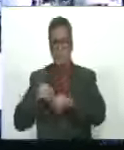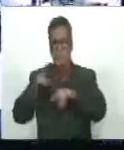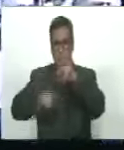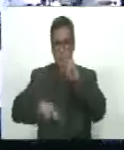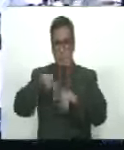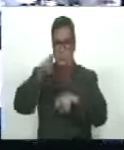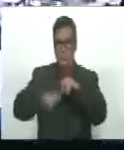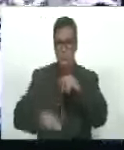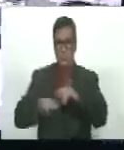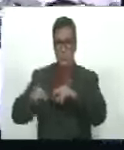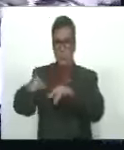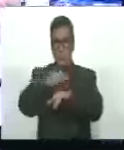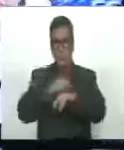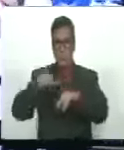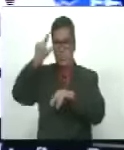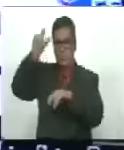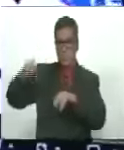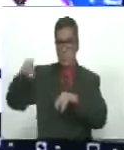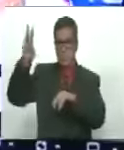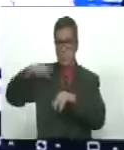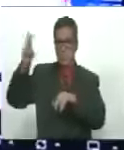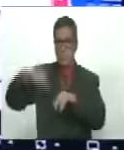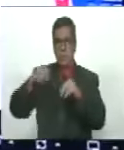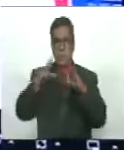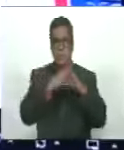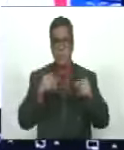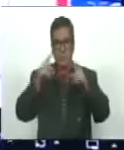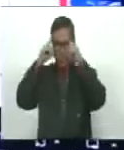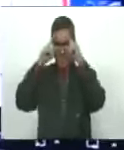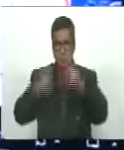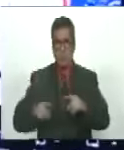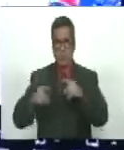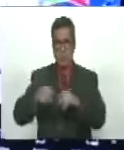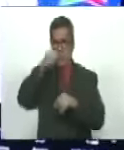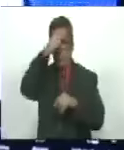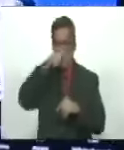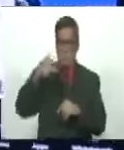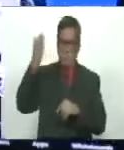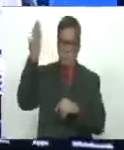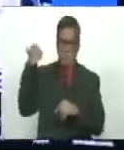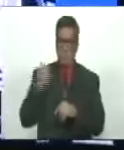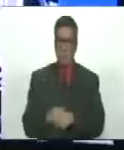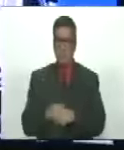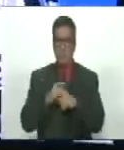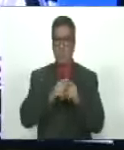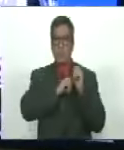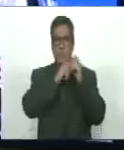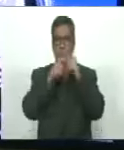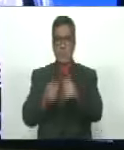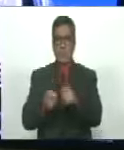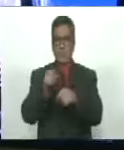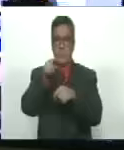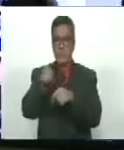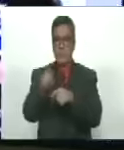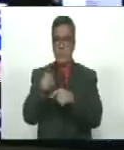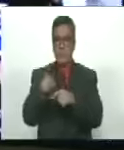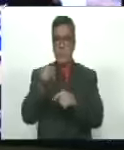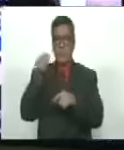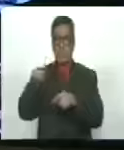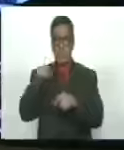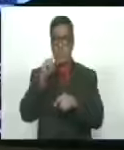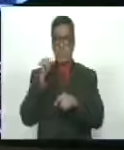creación del Estado Guayana Esequiba y todas las decisiones del domingo pasado. Le corresponde a esta